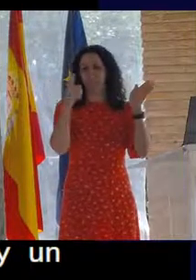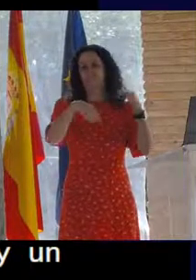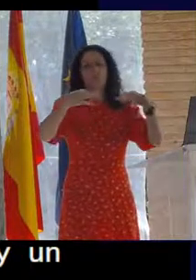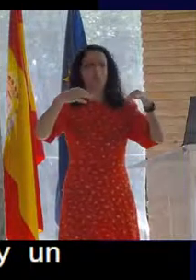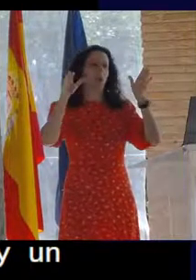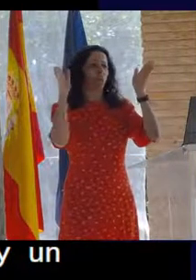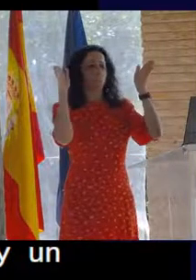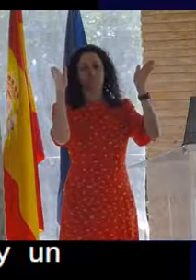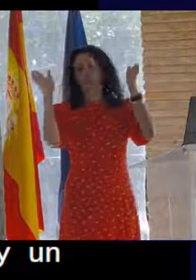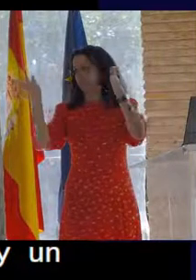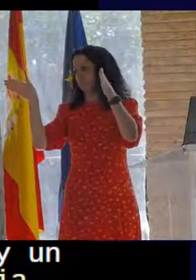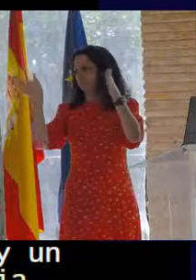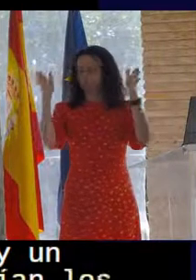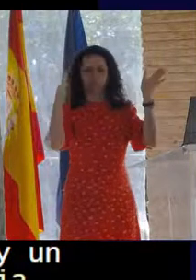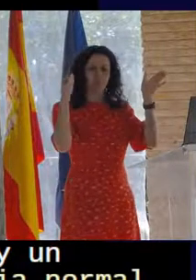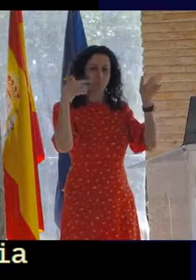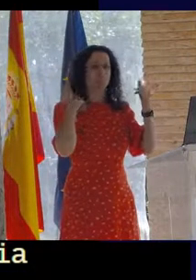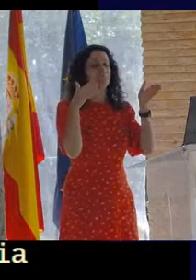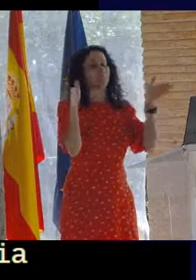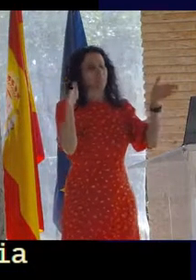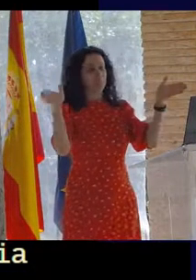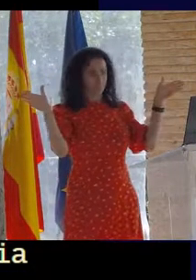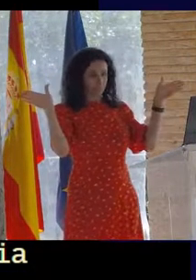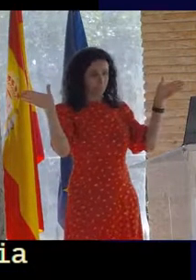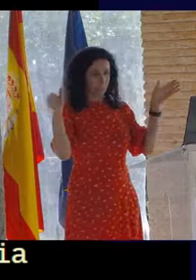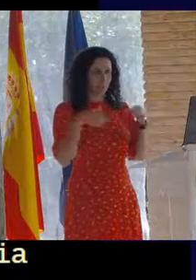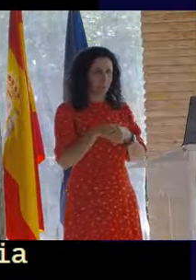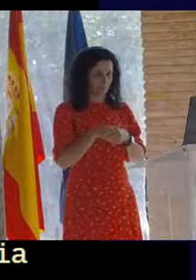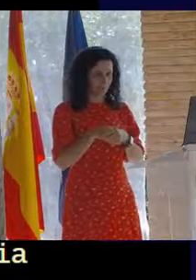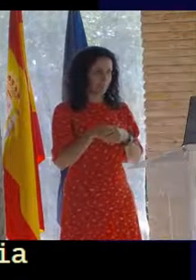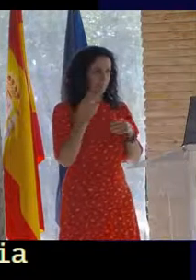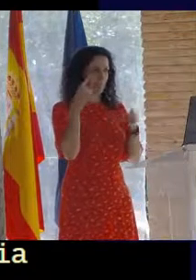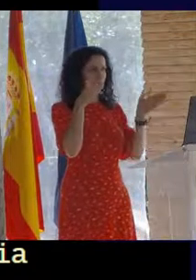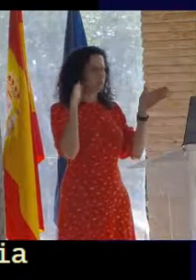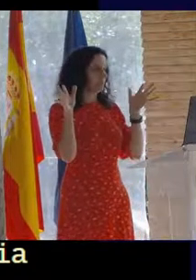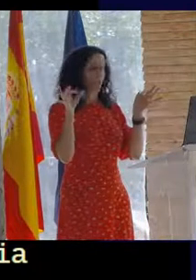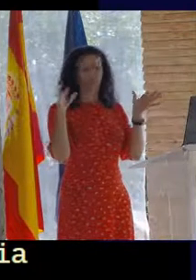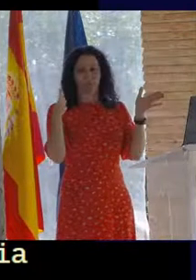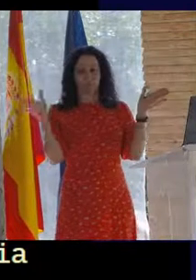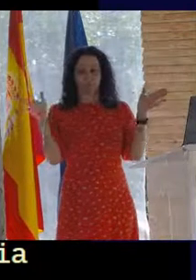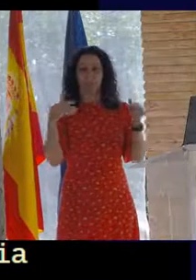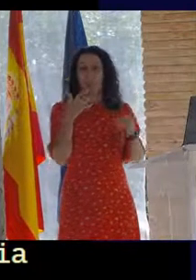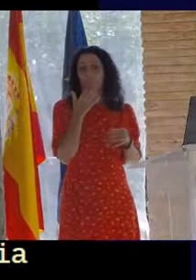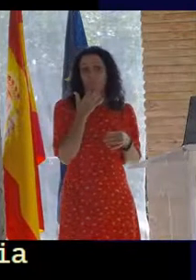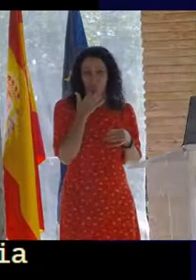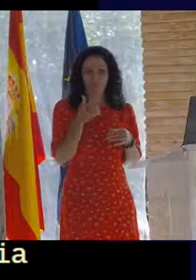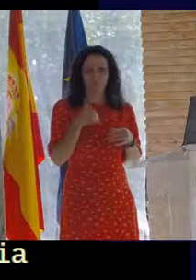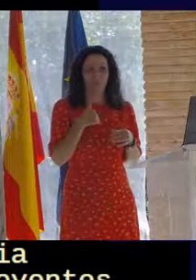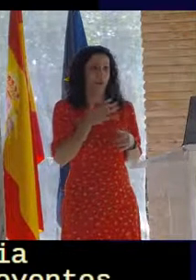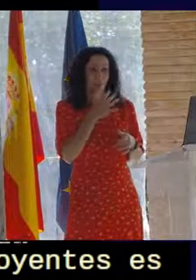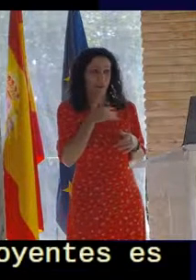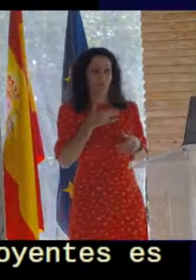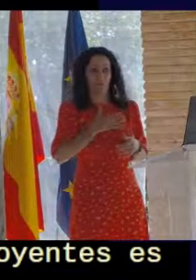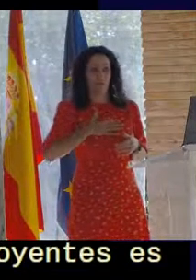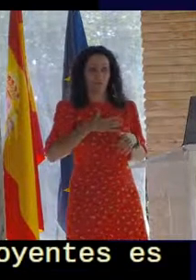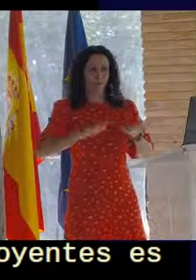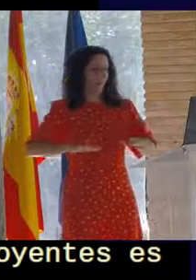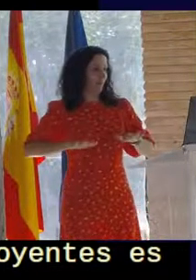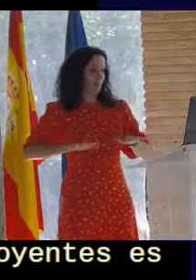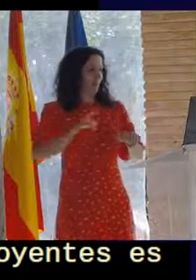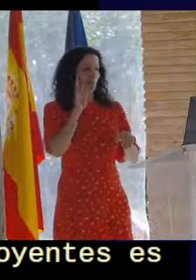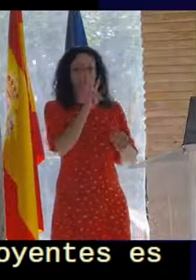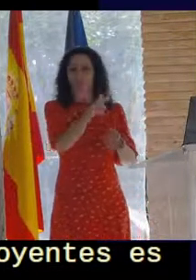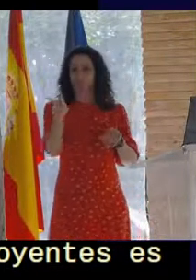el campo visual se amplía normalmente bueno el nuestro es el de las personas oyentes es más pequeño Por decirlo